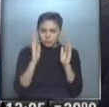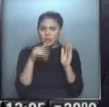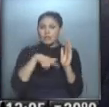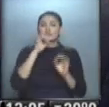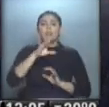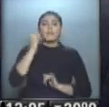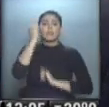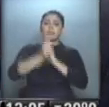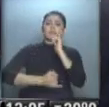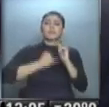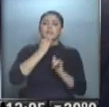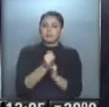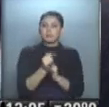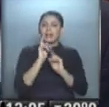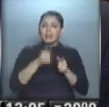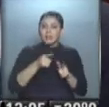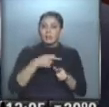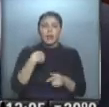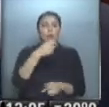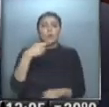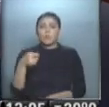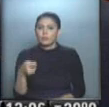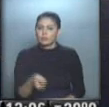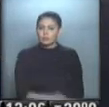apelar cuestiones precluidas y a recusar jueces.